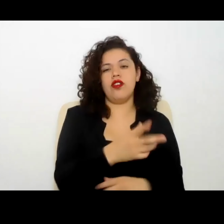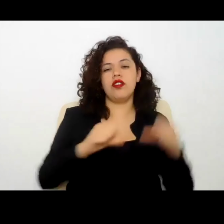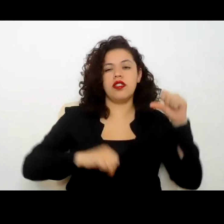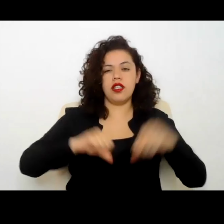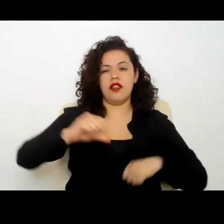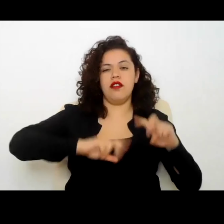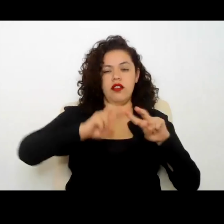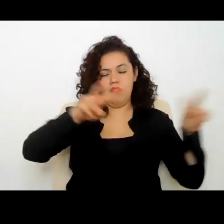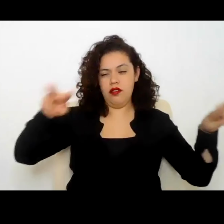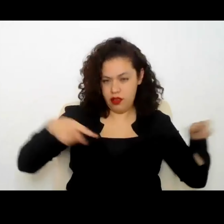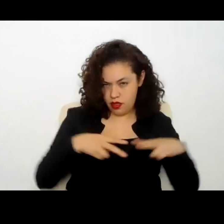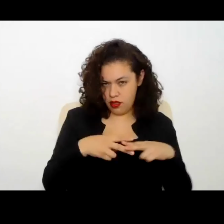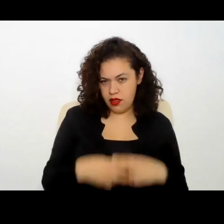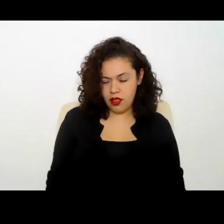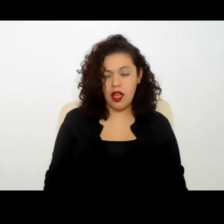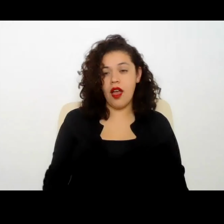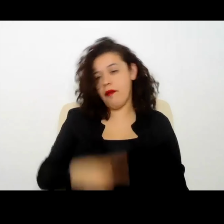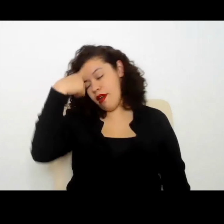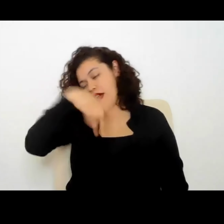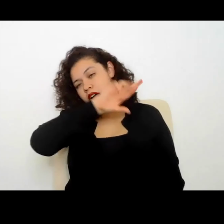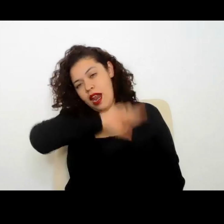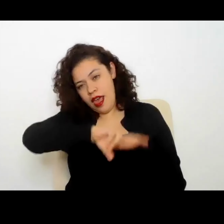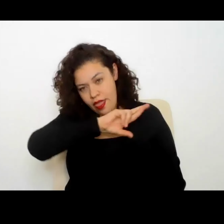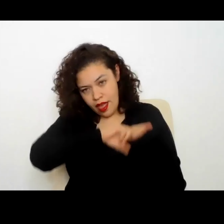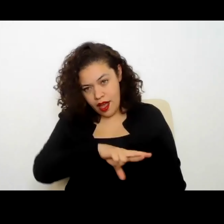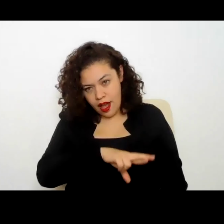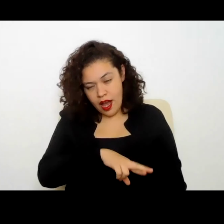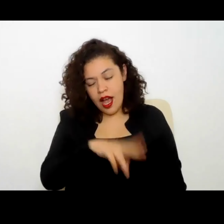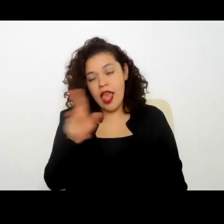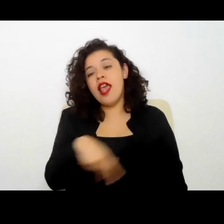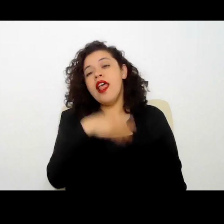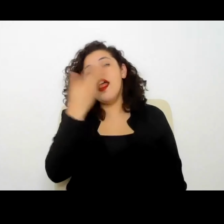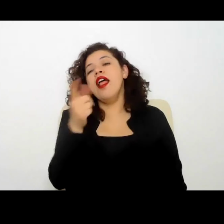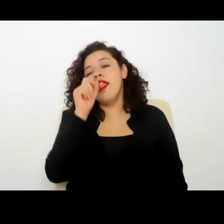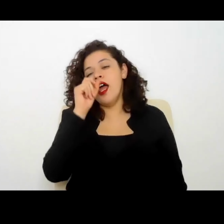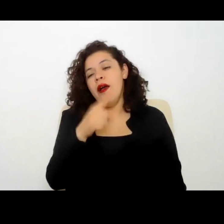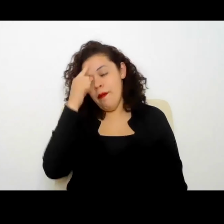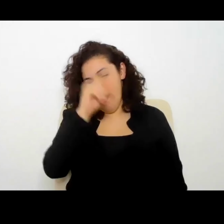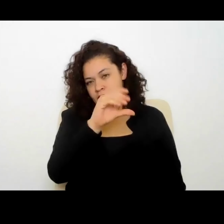vulnerables, como arrendador y como donatarios.